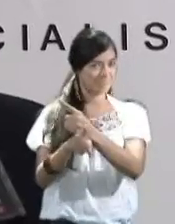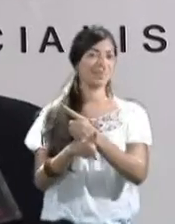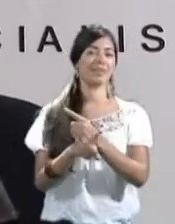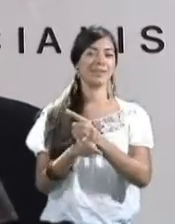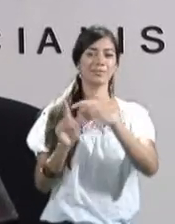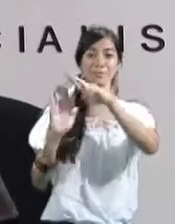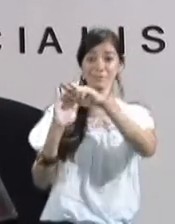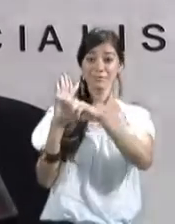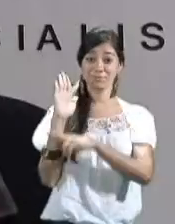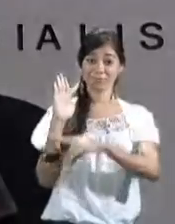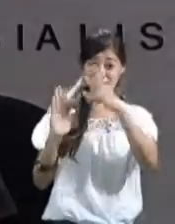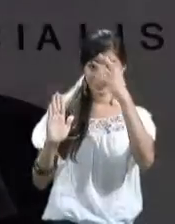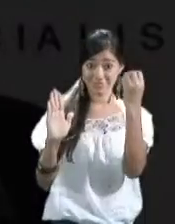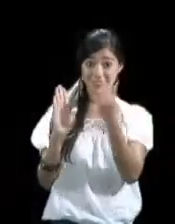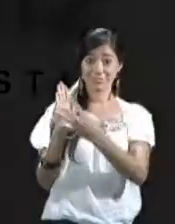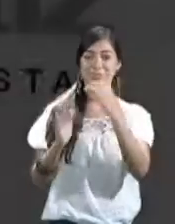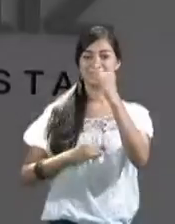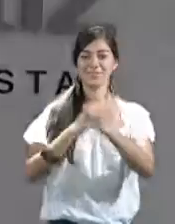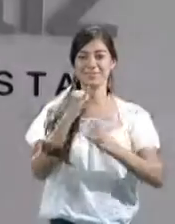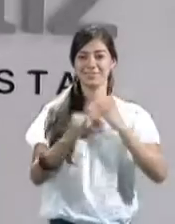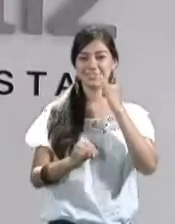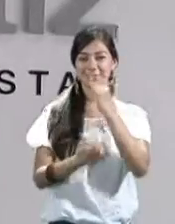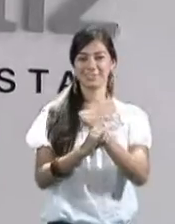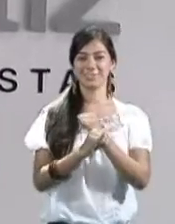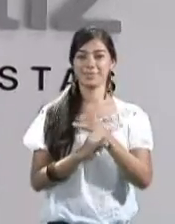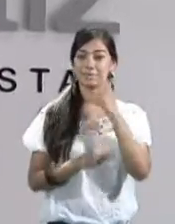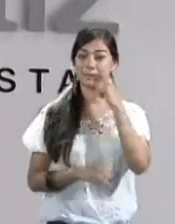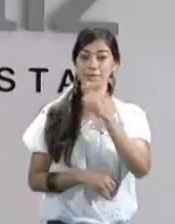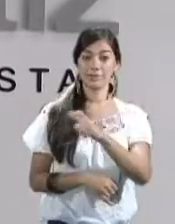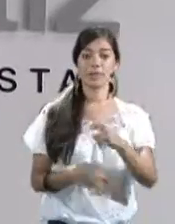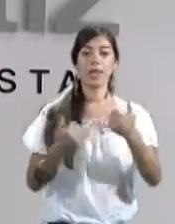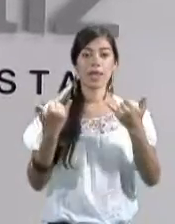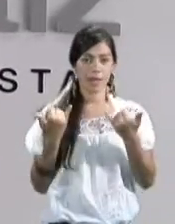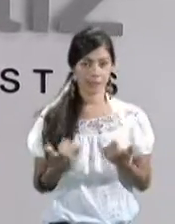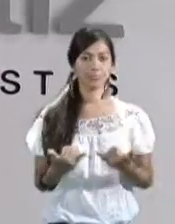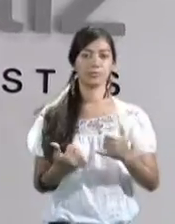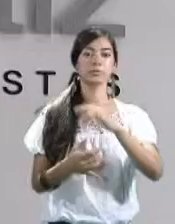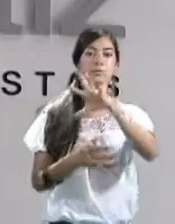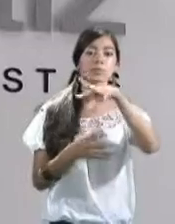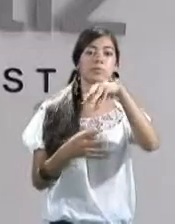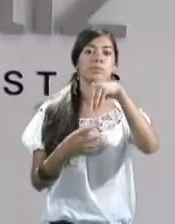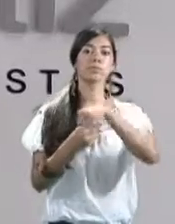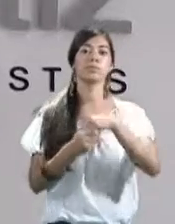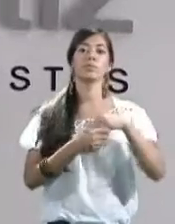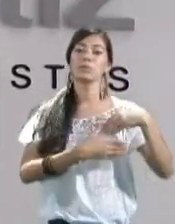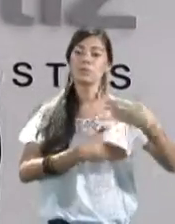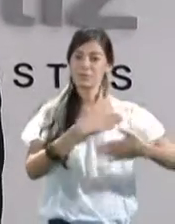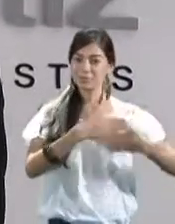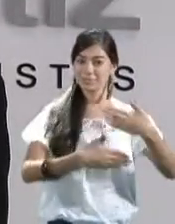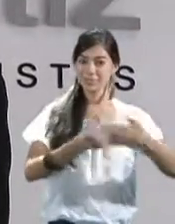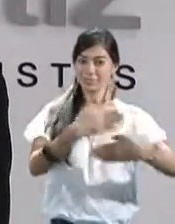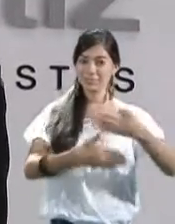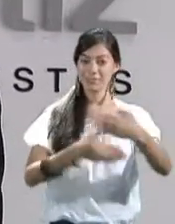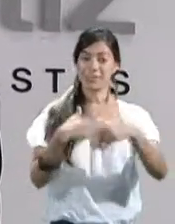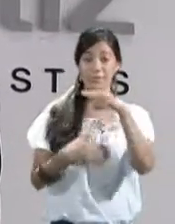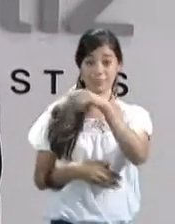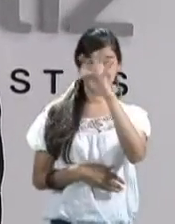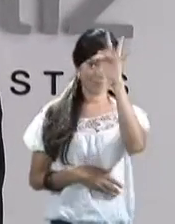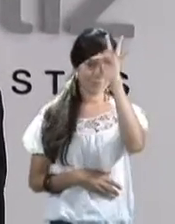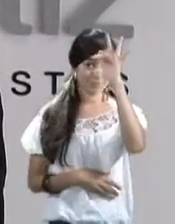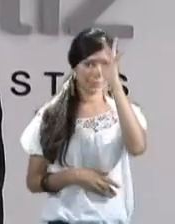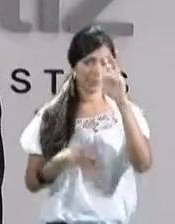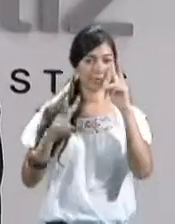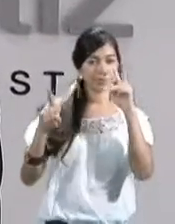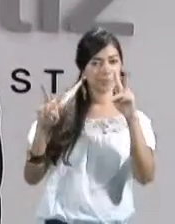los pacientes internacionales. Hace una auditoría interna de todos los procesos de la clínica, verifica